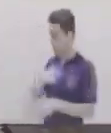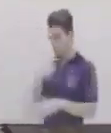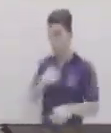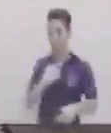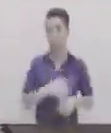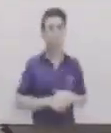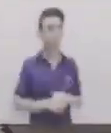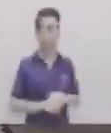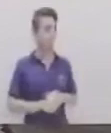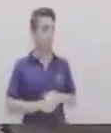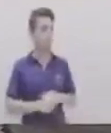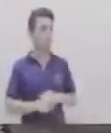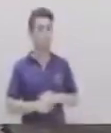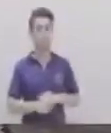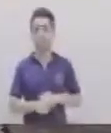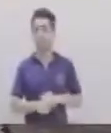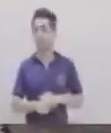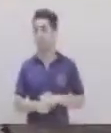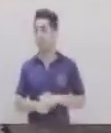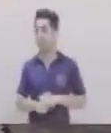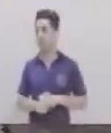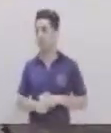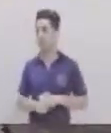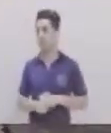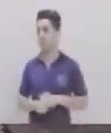movimiento de payasito lateral.